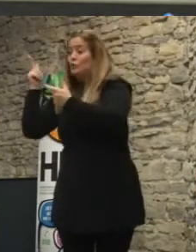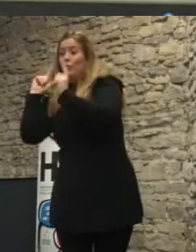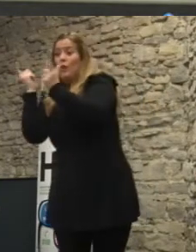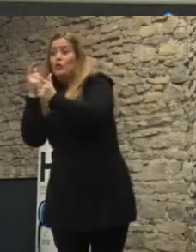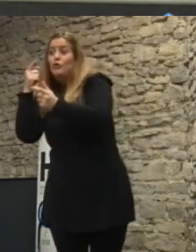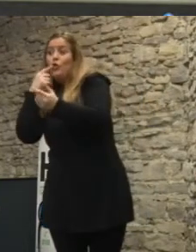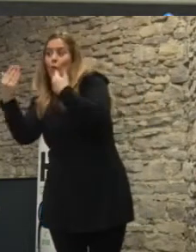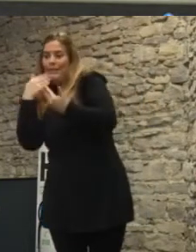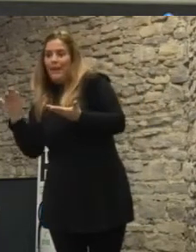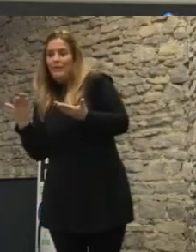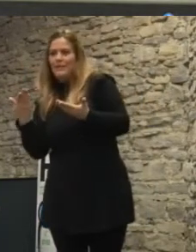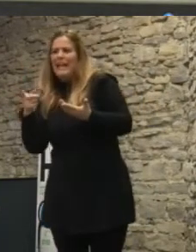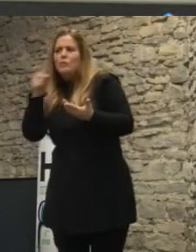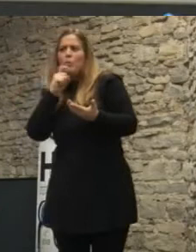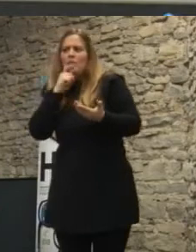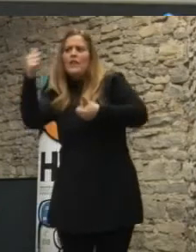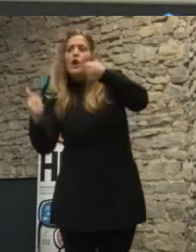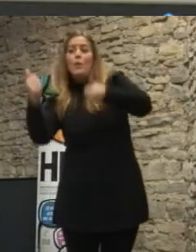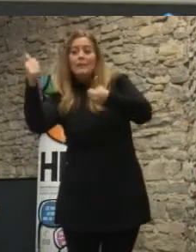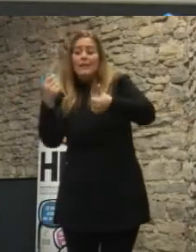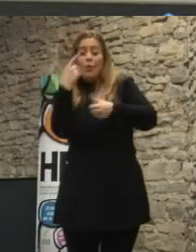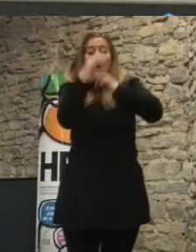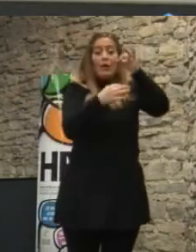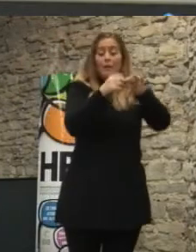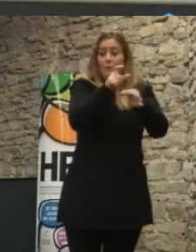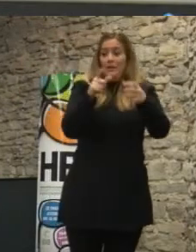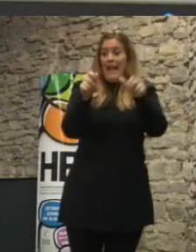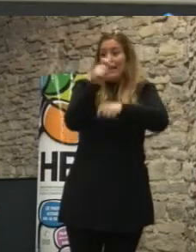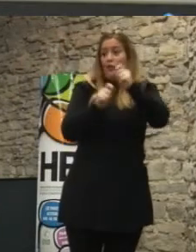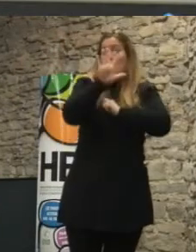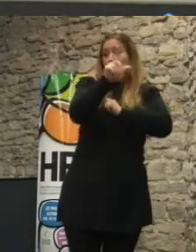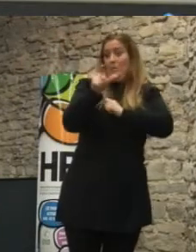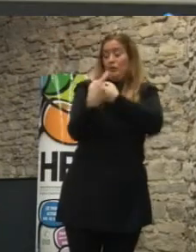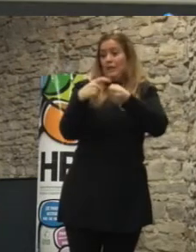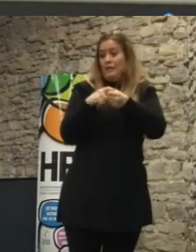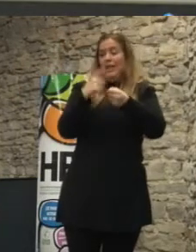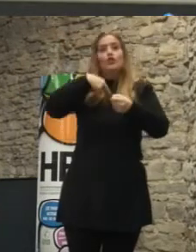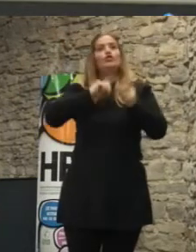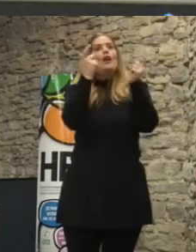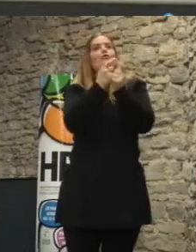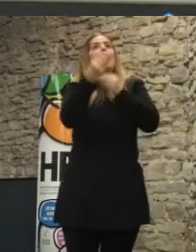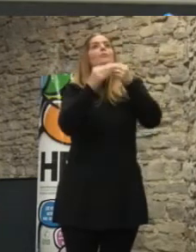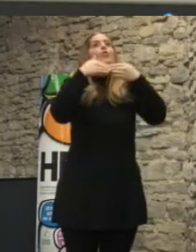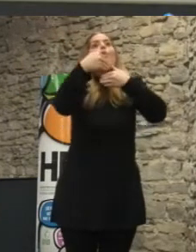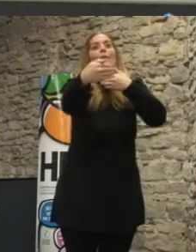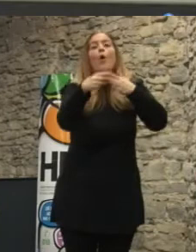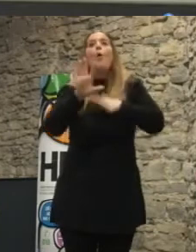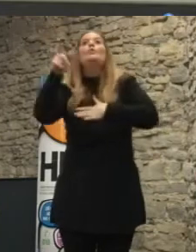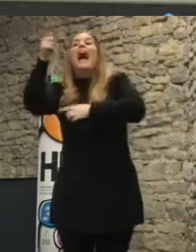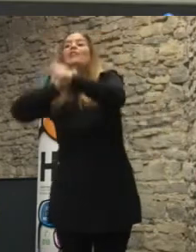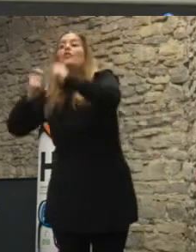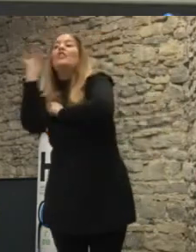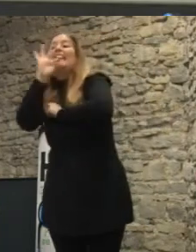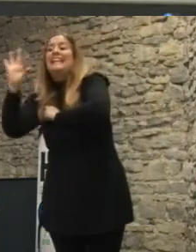muy difícil competir, entre comillas, en una organización de 5 miembros y pensar en qué momento hacemos una reunión o en una asociación de 500